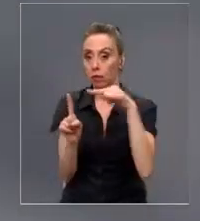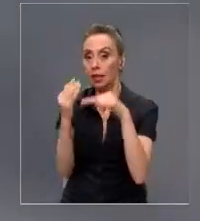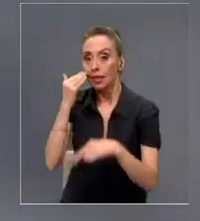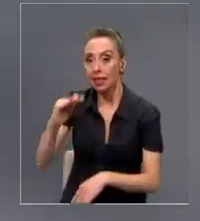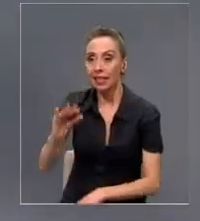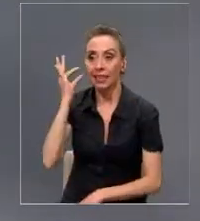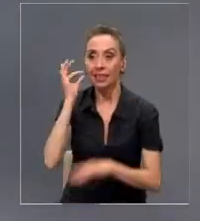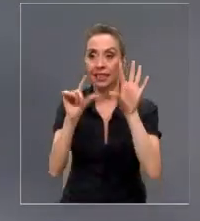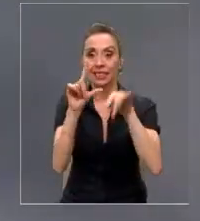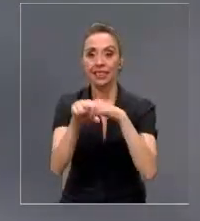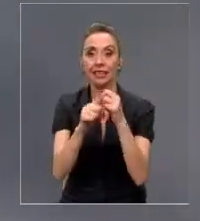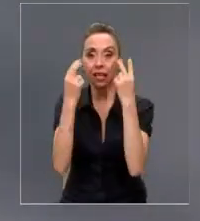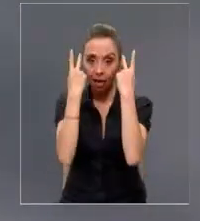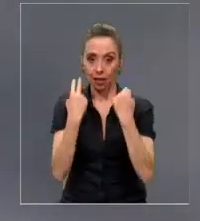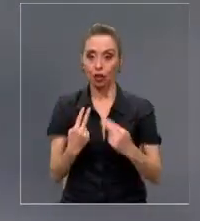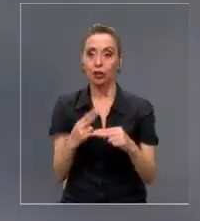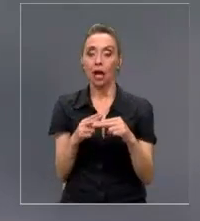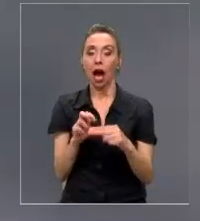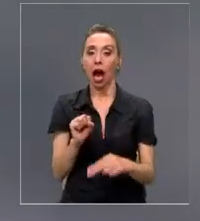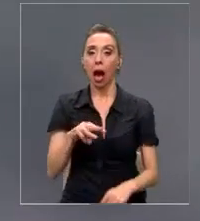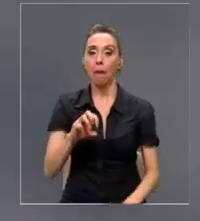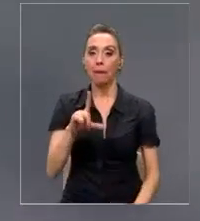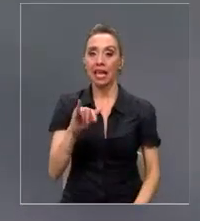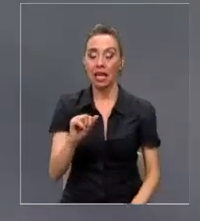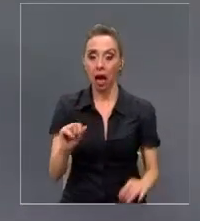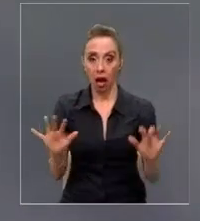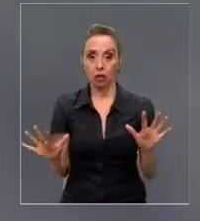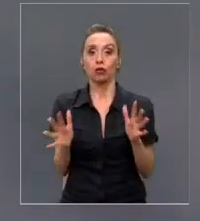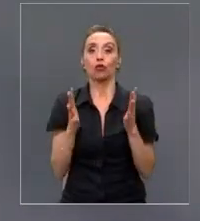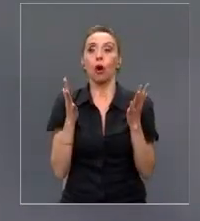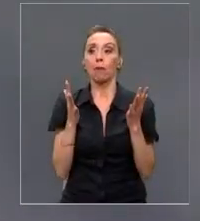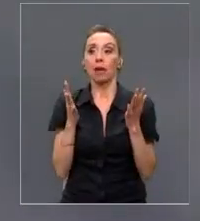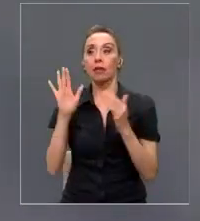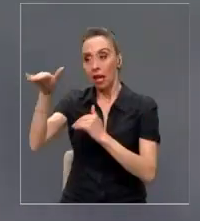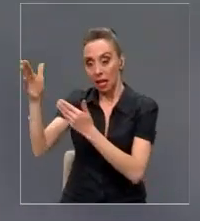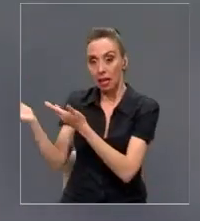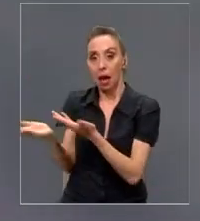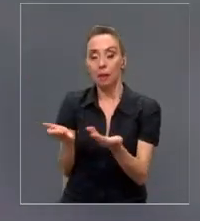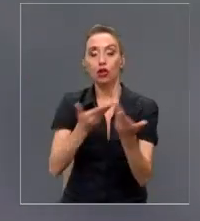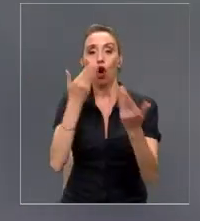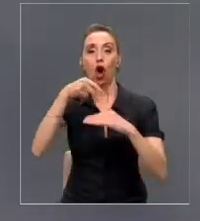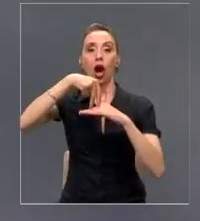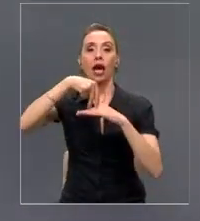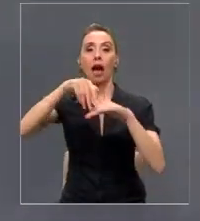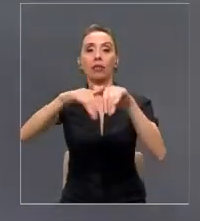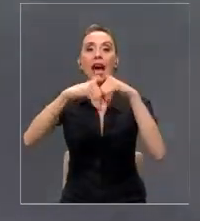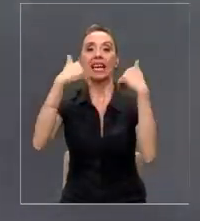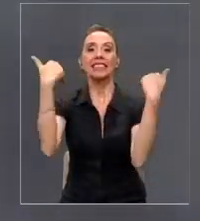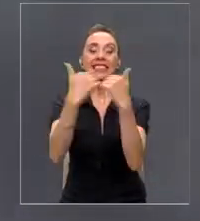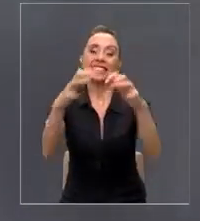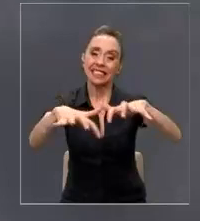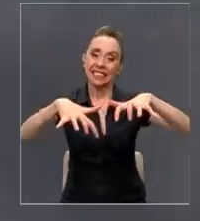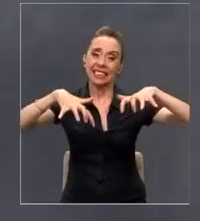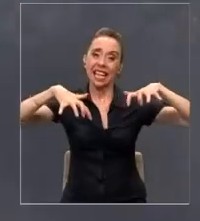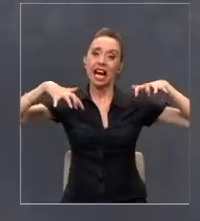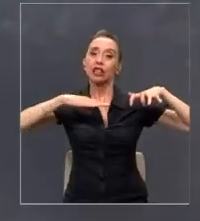de 7 años, de nombre Amelia Anisojevic, sorprende porque finalmente fue convocada a cantar en un estadio lleno